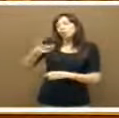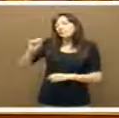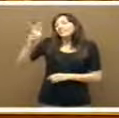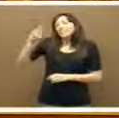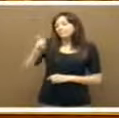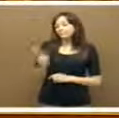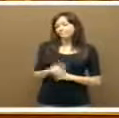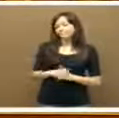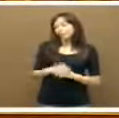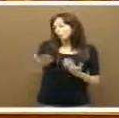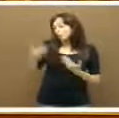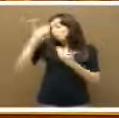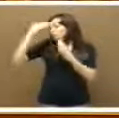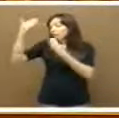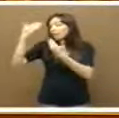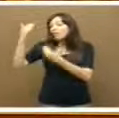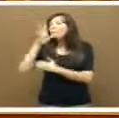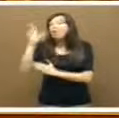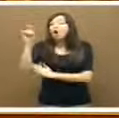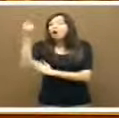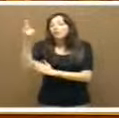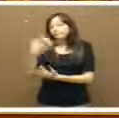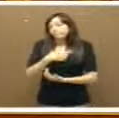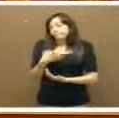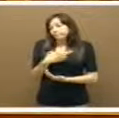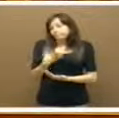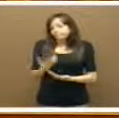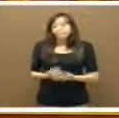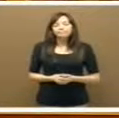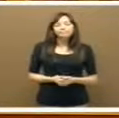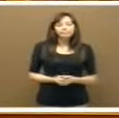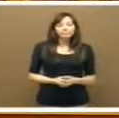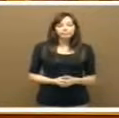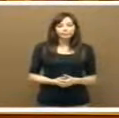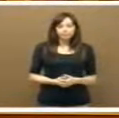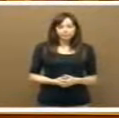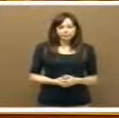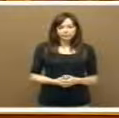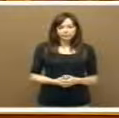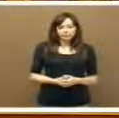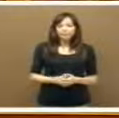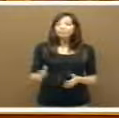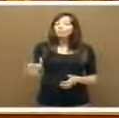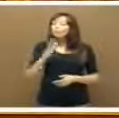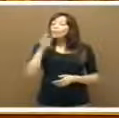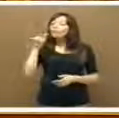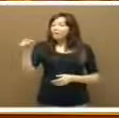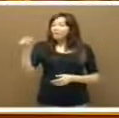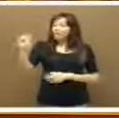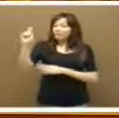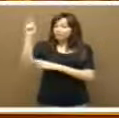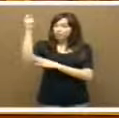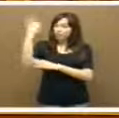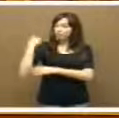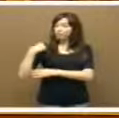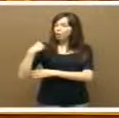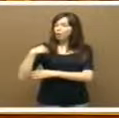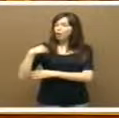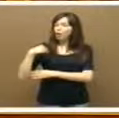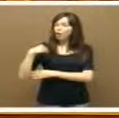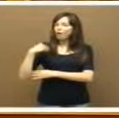podemos felicitarle en la alta nota que han conseguido en esa asignatura. Porque esa alta nota ha sido a costa de